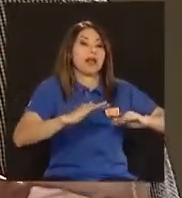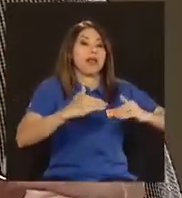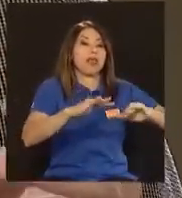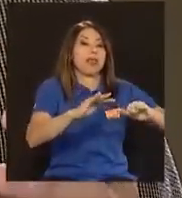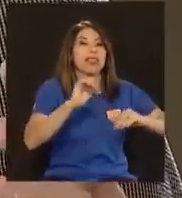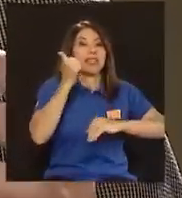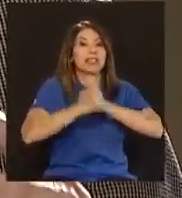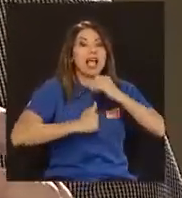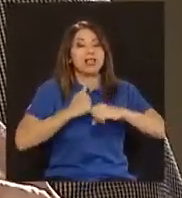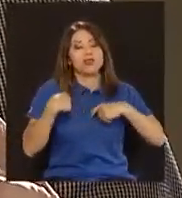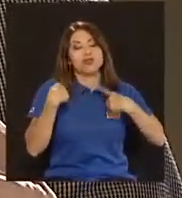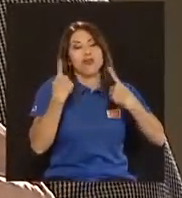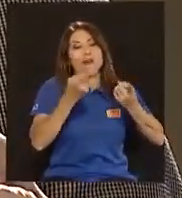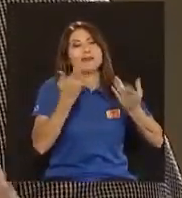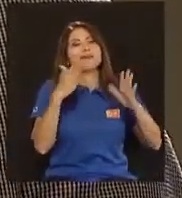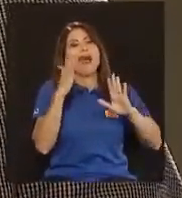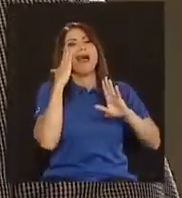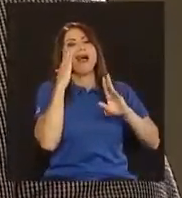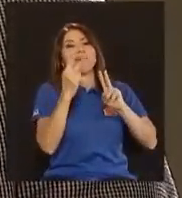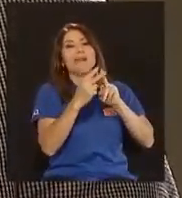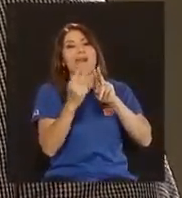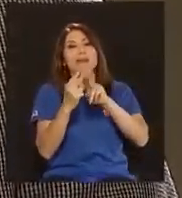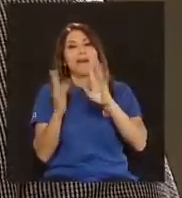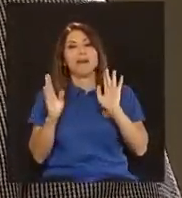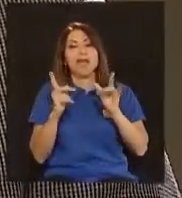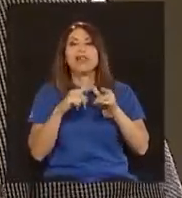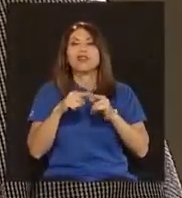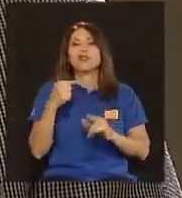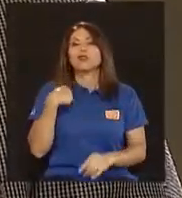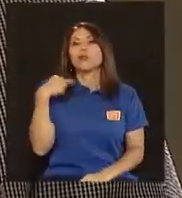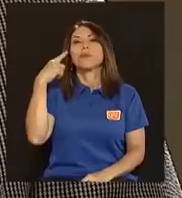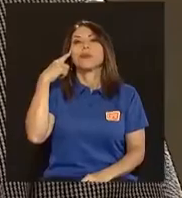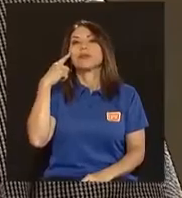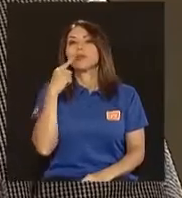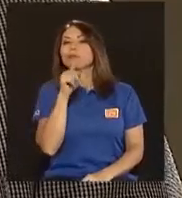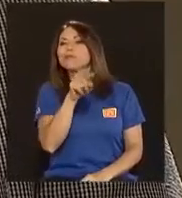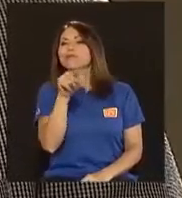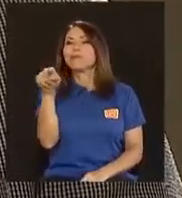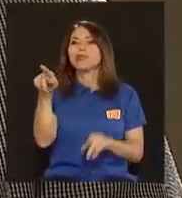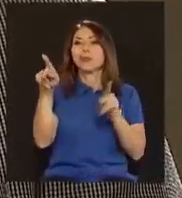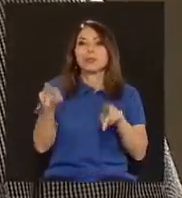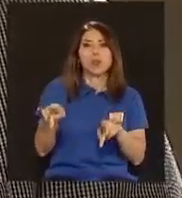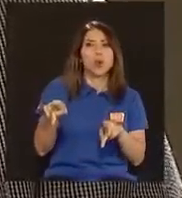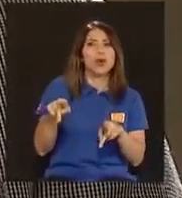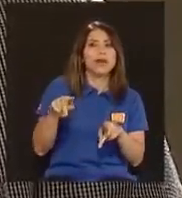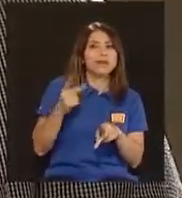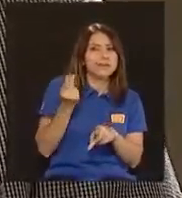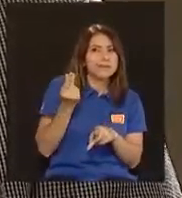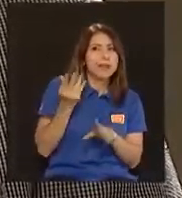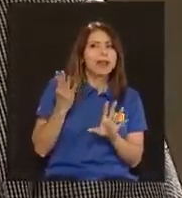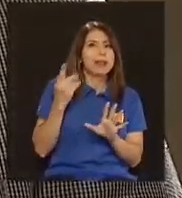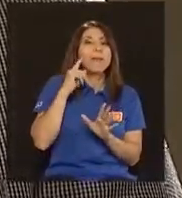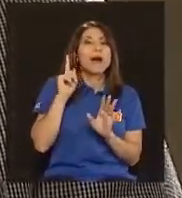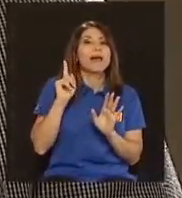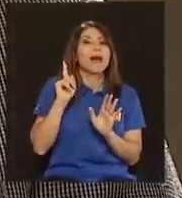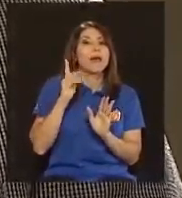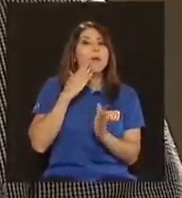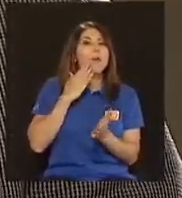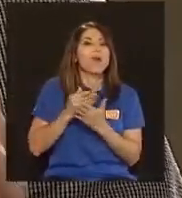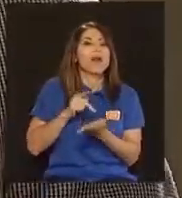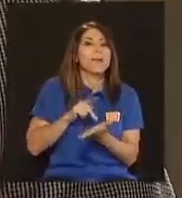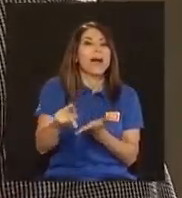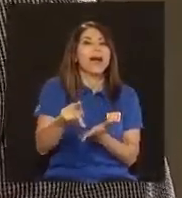récord de información que me permite deducir qué tan probable buena paga sos. Pero si es un muchacho en el garaje,